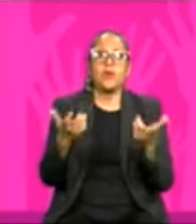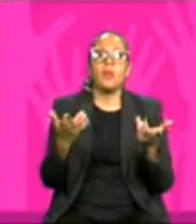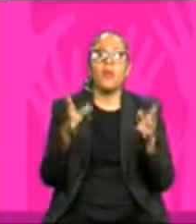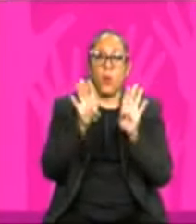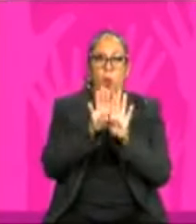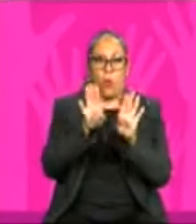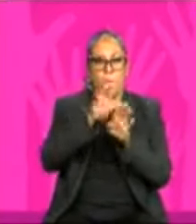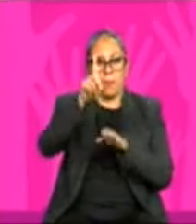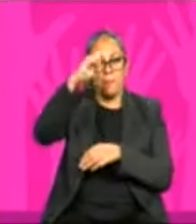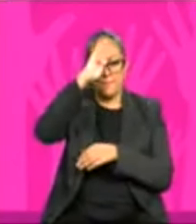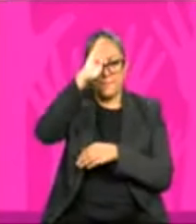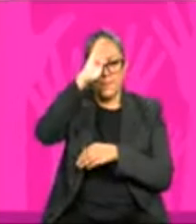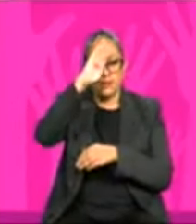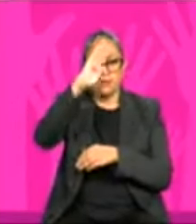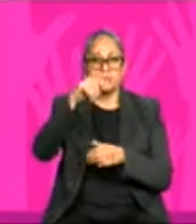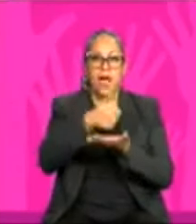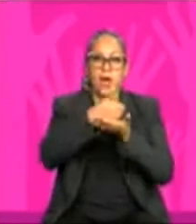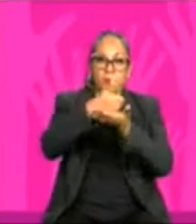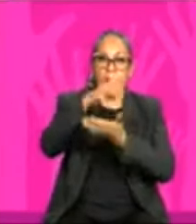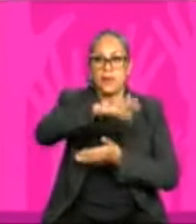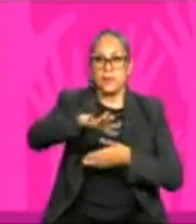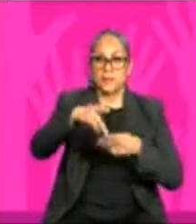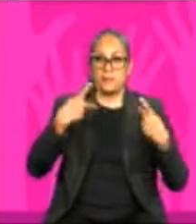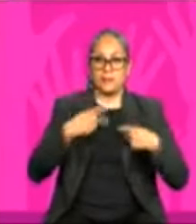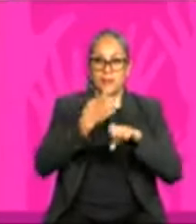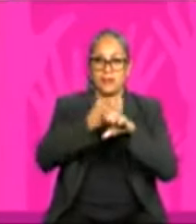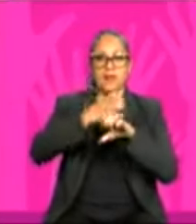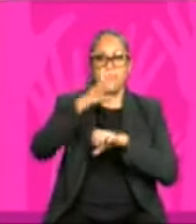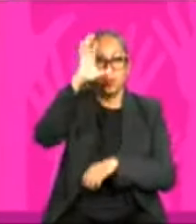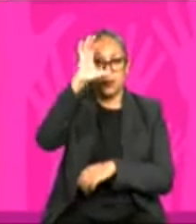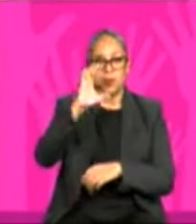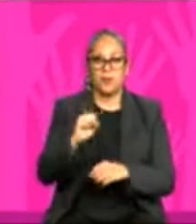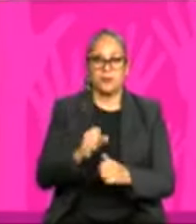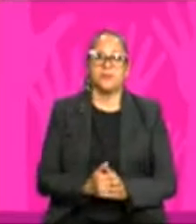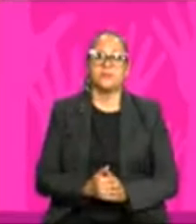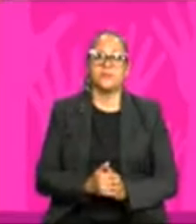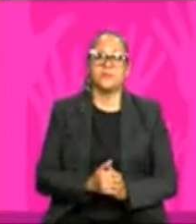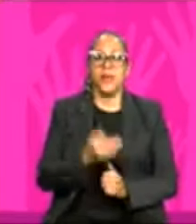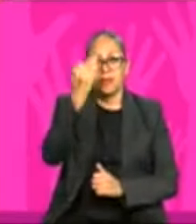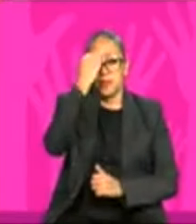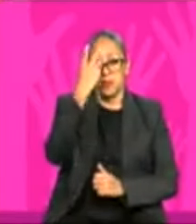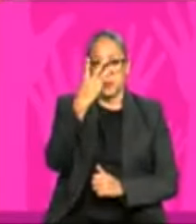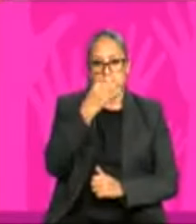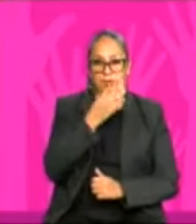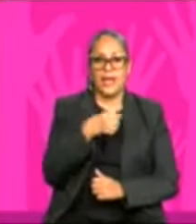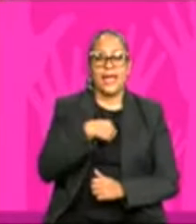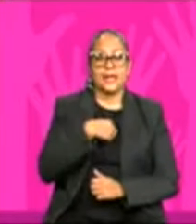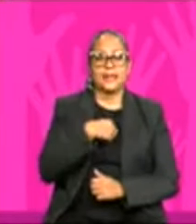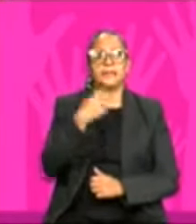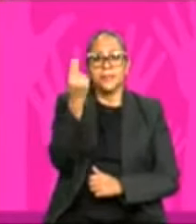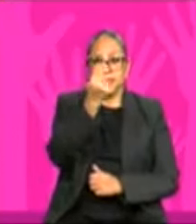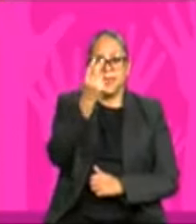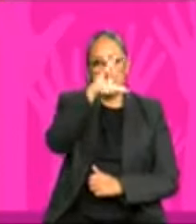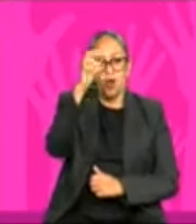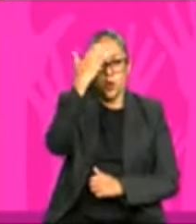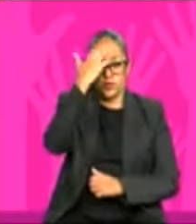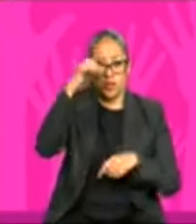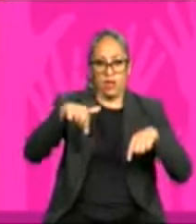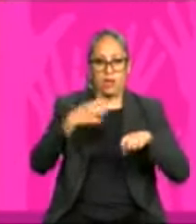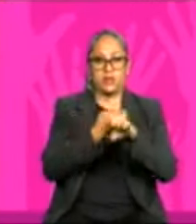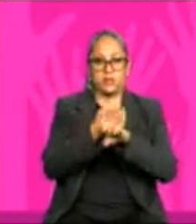planea garantizar el bienestar para los morelenses? Tiempo de participación, 3 minutos. Tenemos que reconocer que la inseguridad en